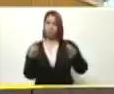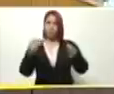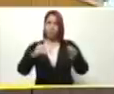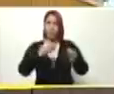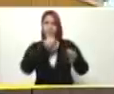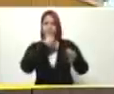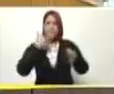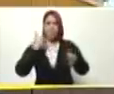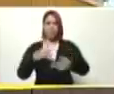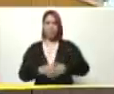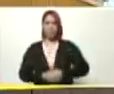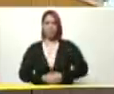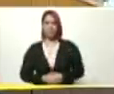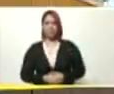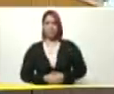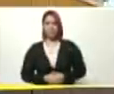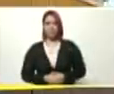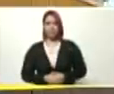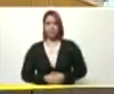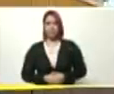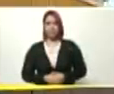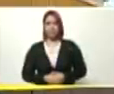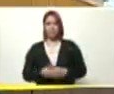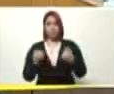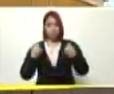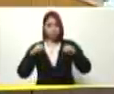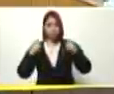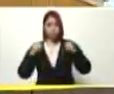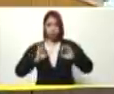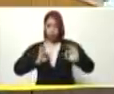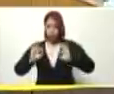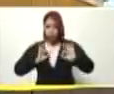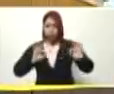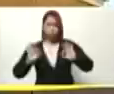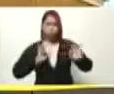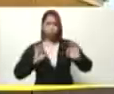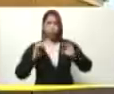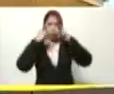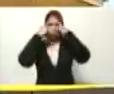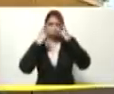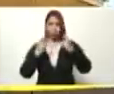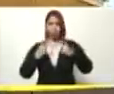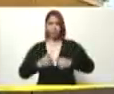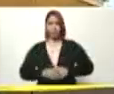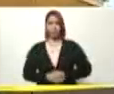mejor en su entrenamiento, en su preparación.